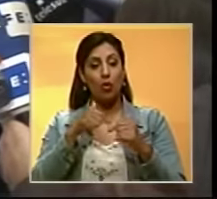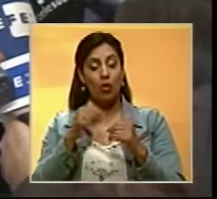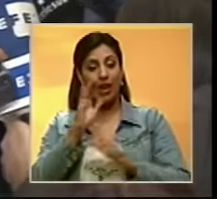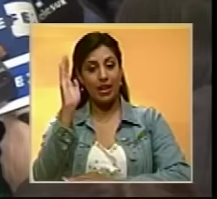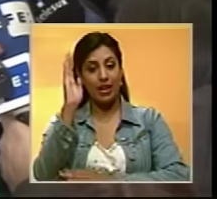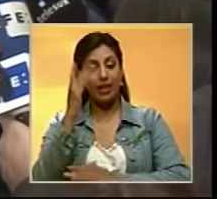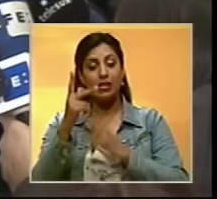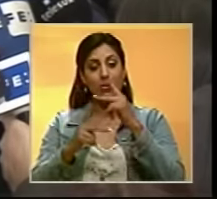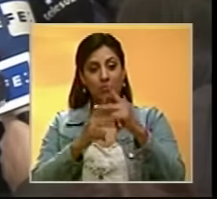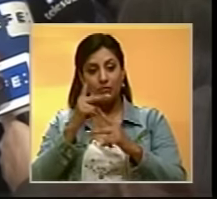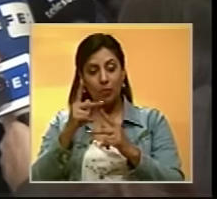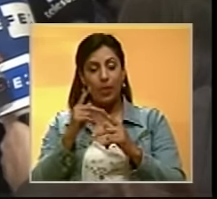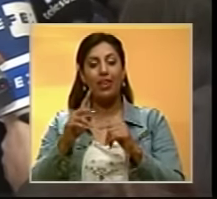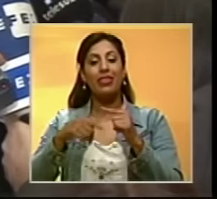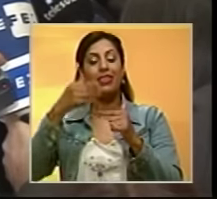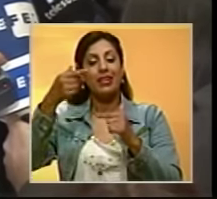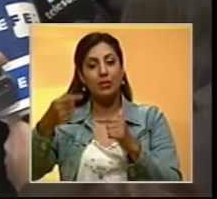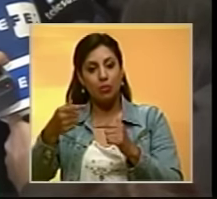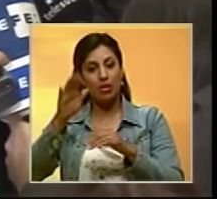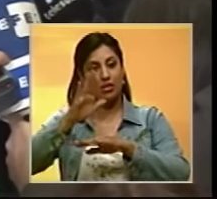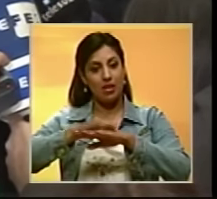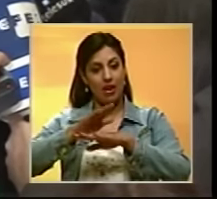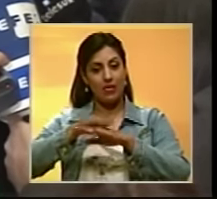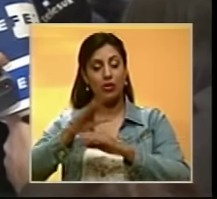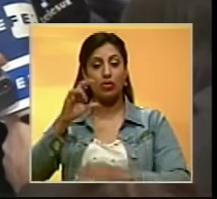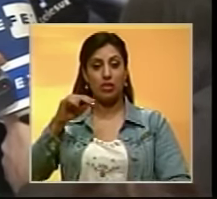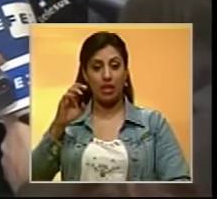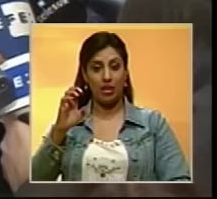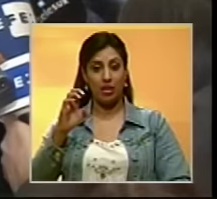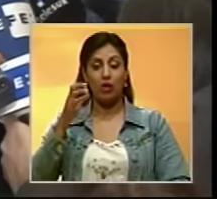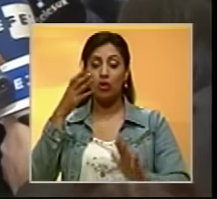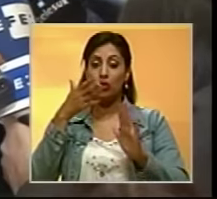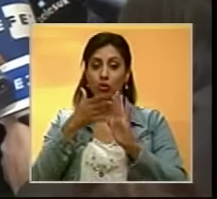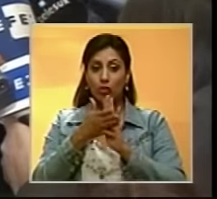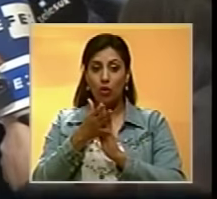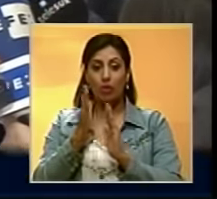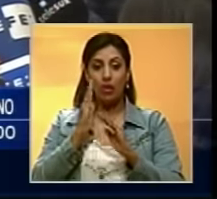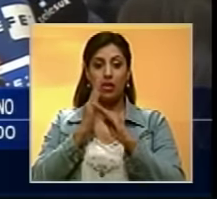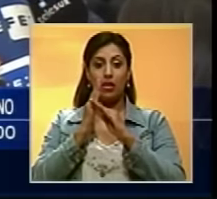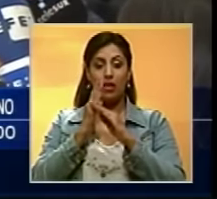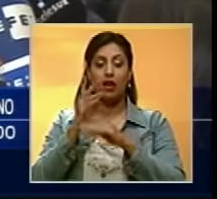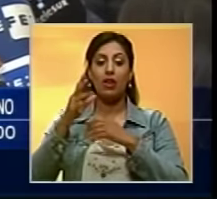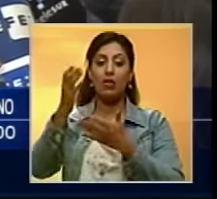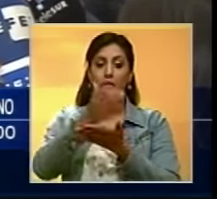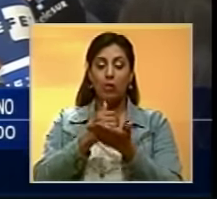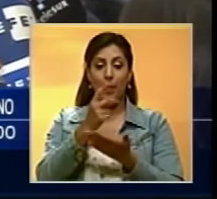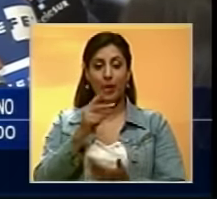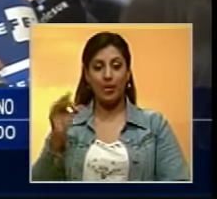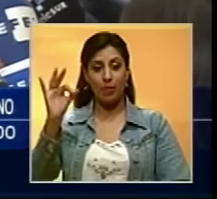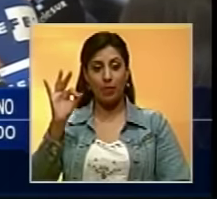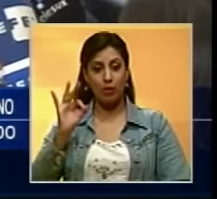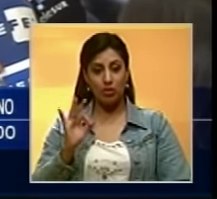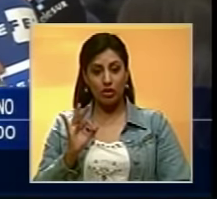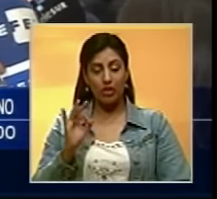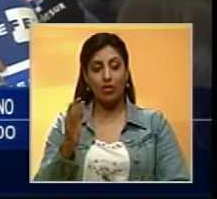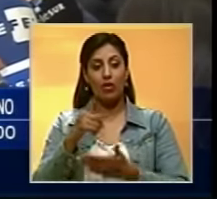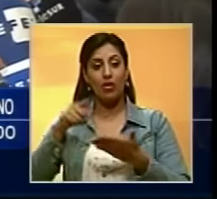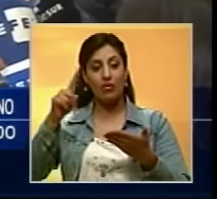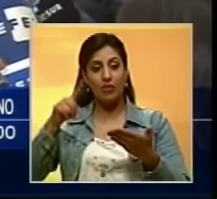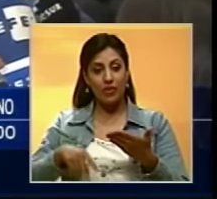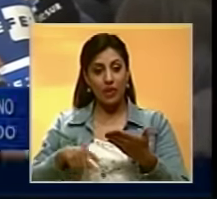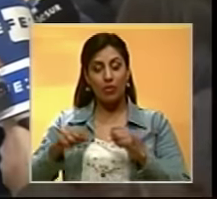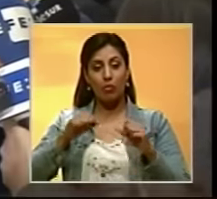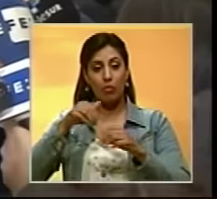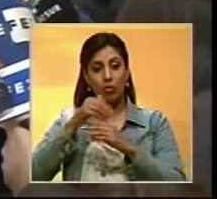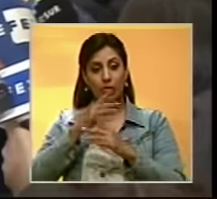iglesia en el proceso surgió después del anuncio del cé sobre la paralización de la recolección del 20% de las firmas para